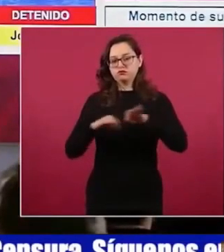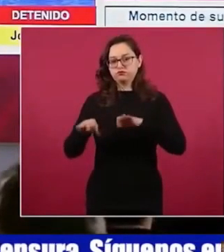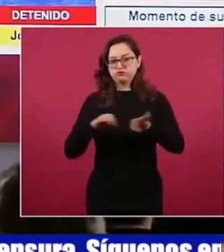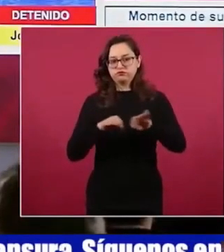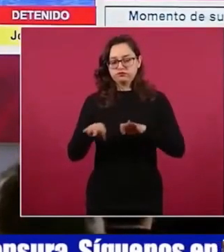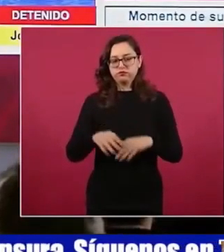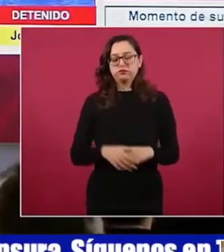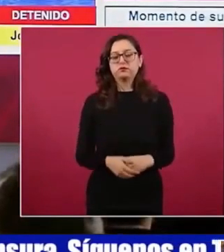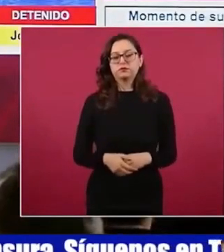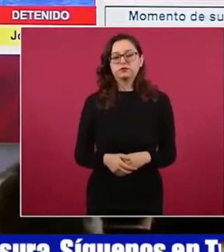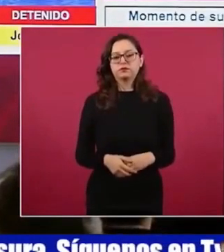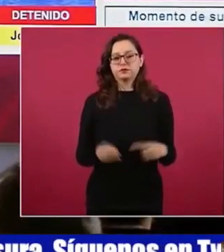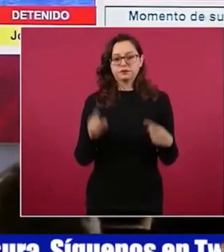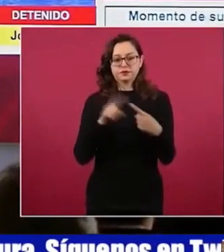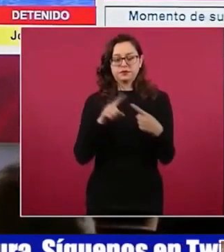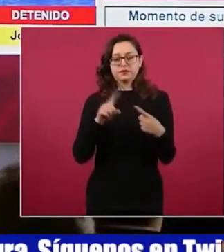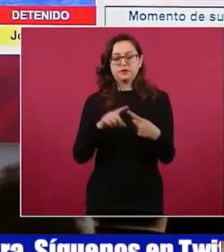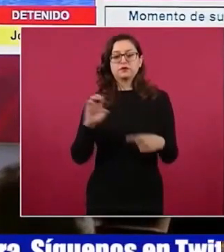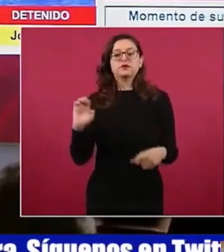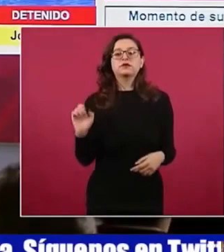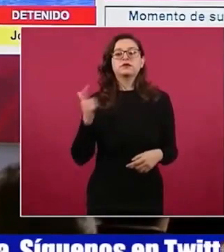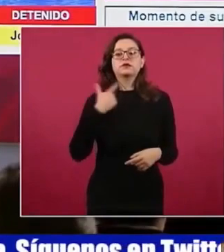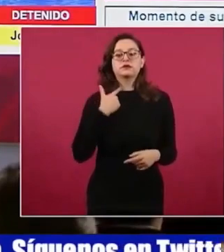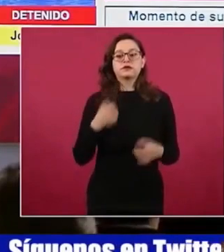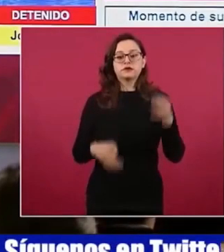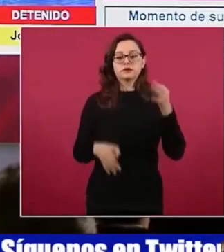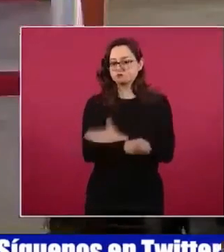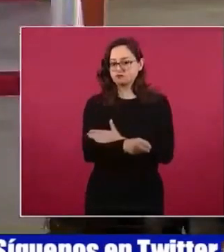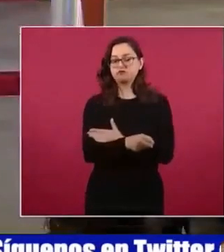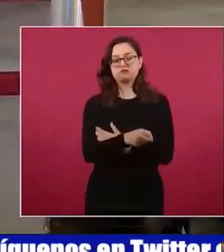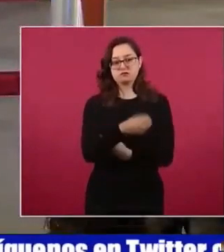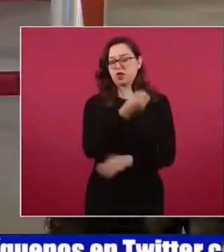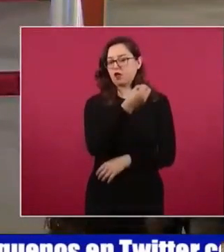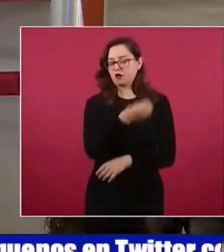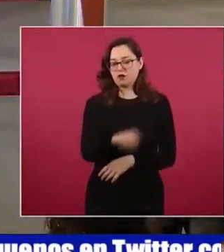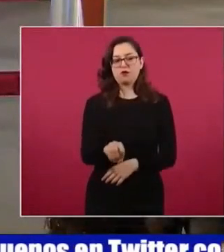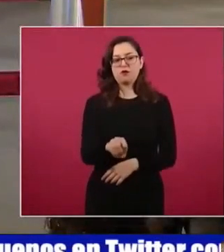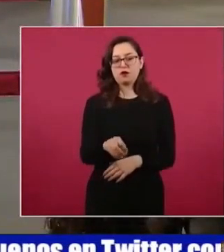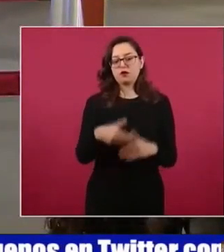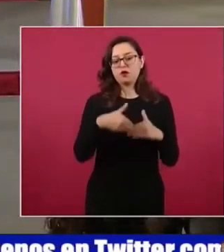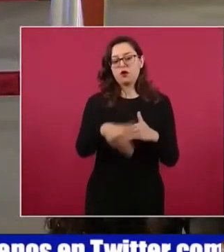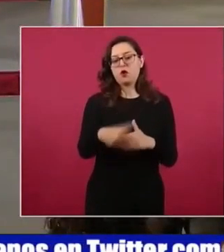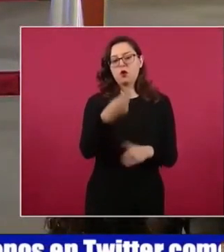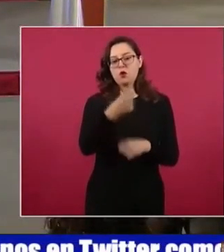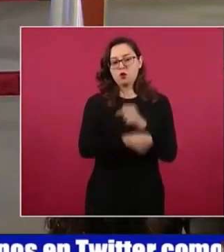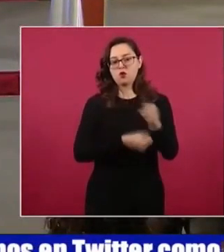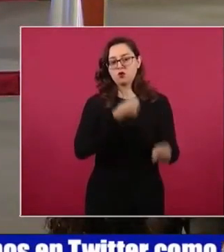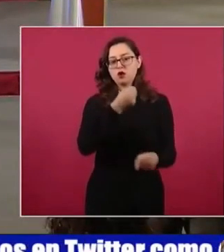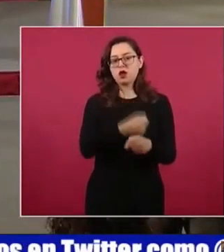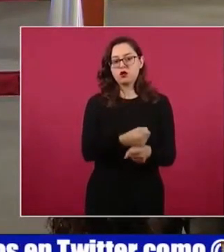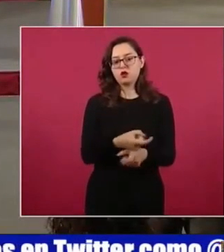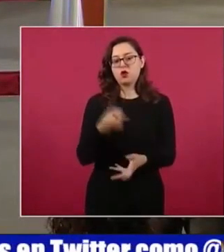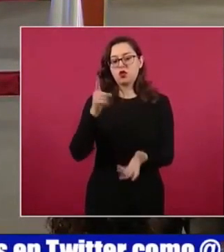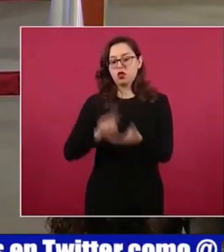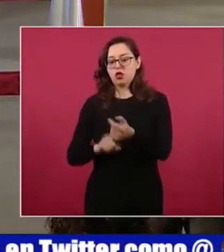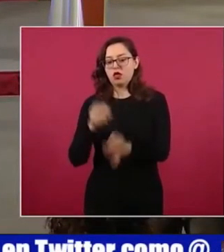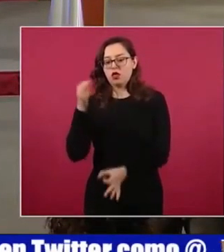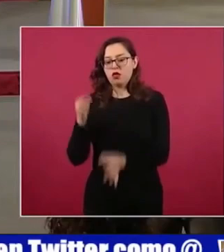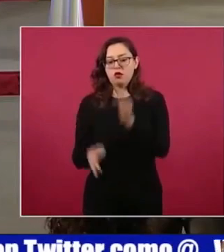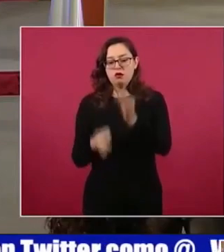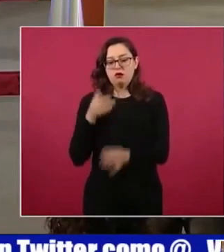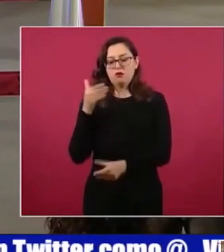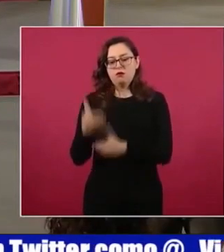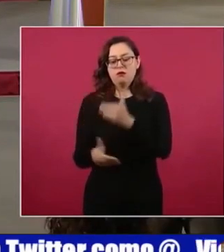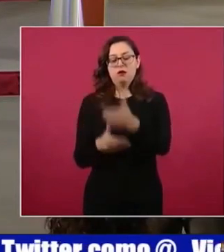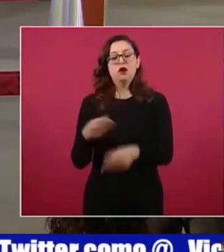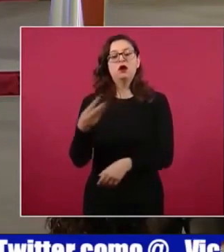estrategia nacional de seguridad pública que tiene 3 ejes, que es el blindaje social, el tema de inteligencia y el